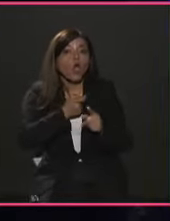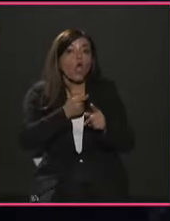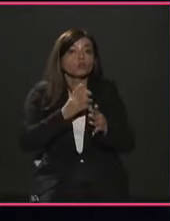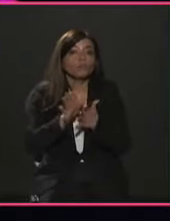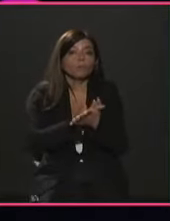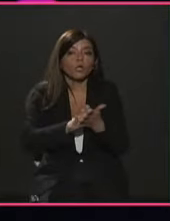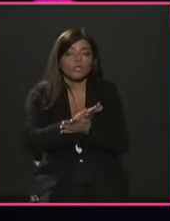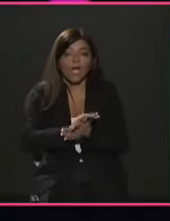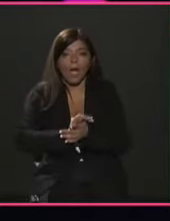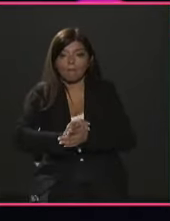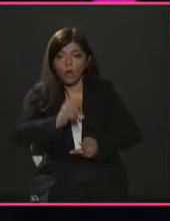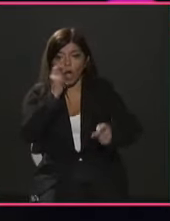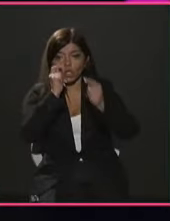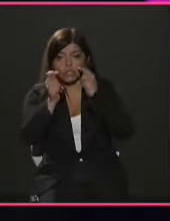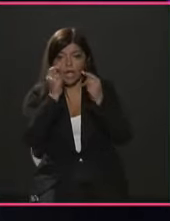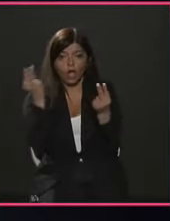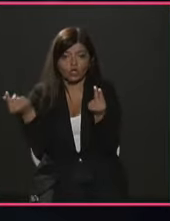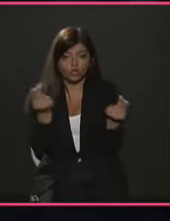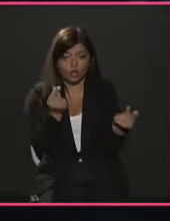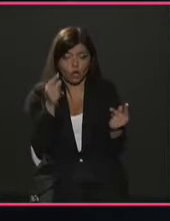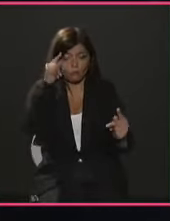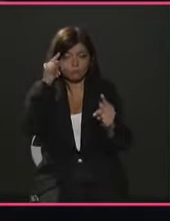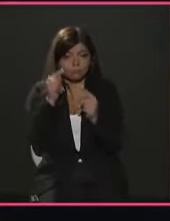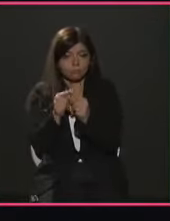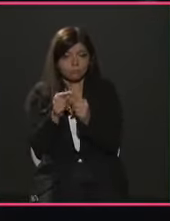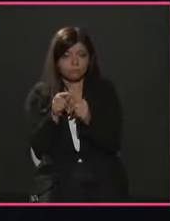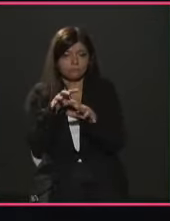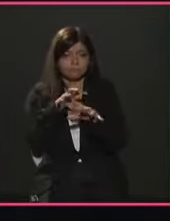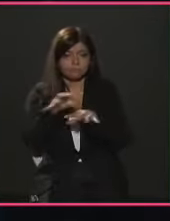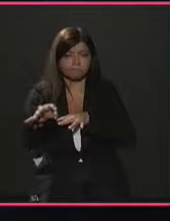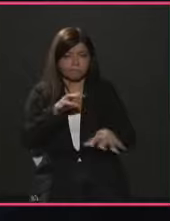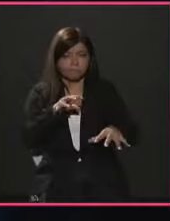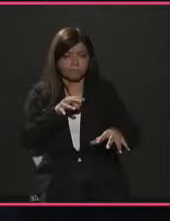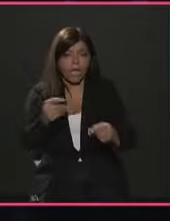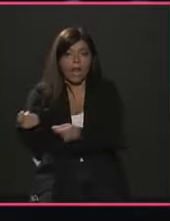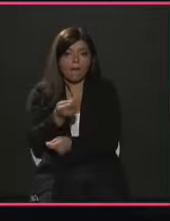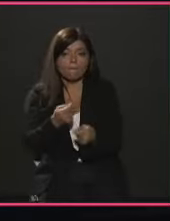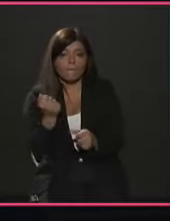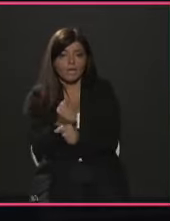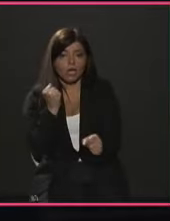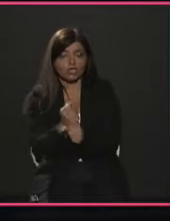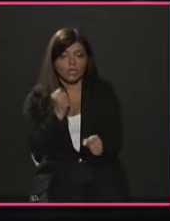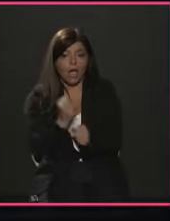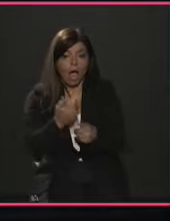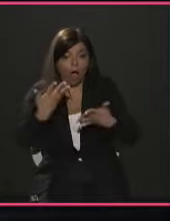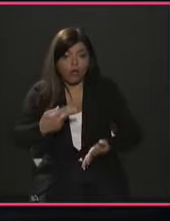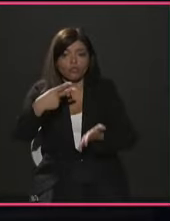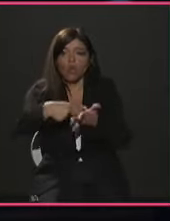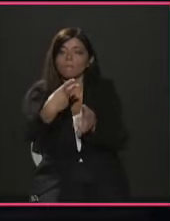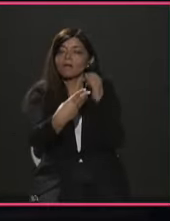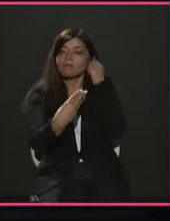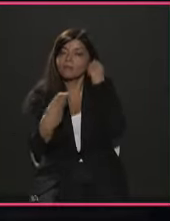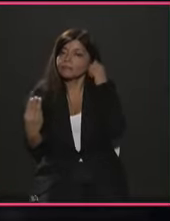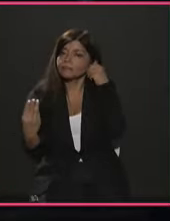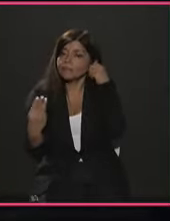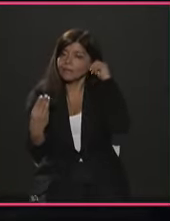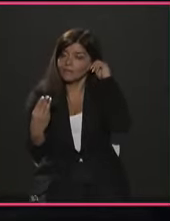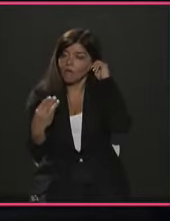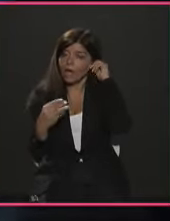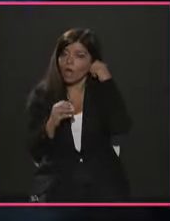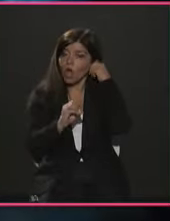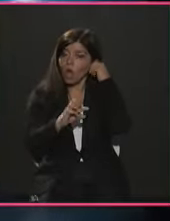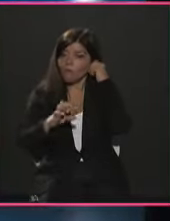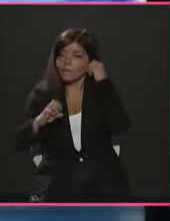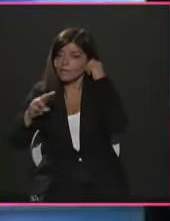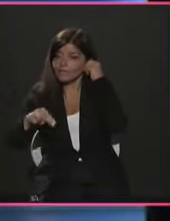económicos y en particular la disrupción en el mercado laboral ahora en 2023 Open Ai